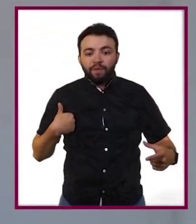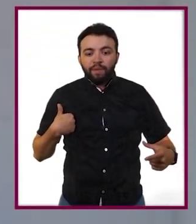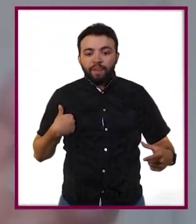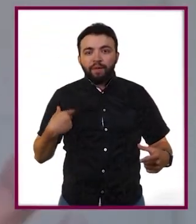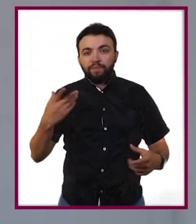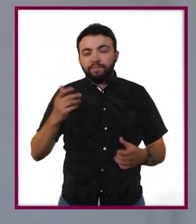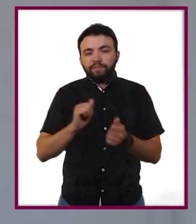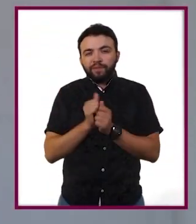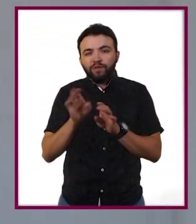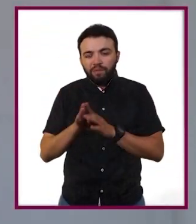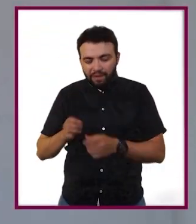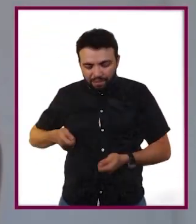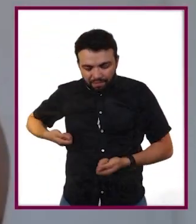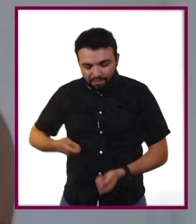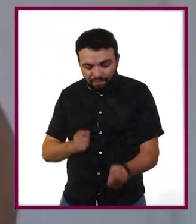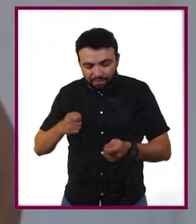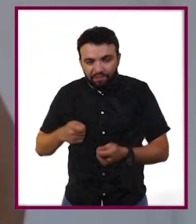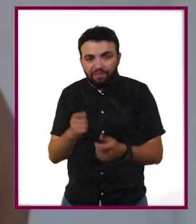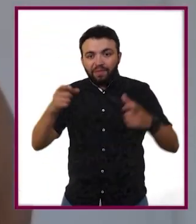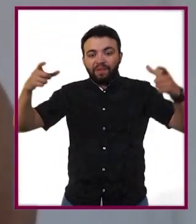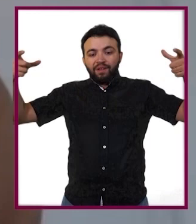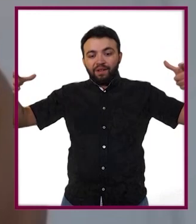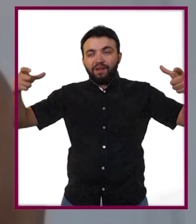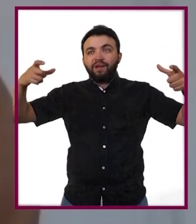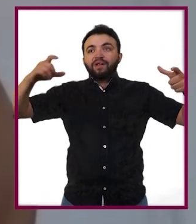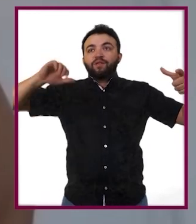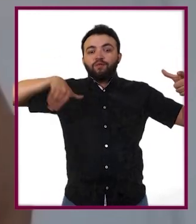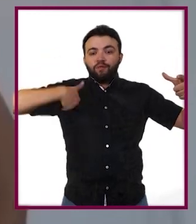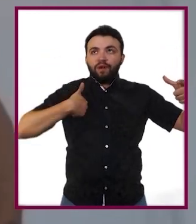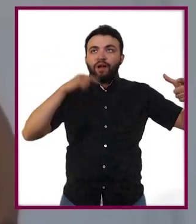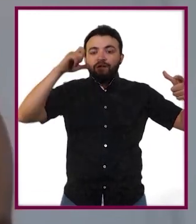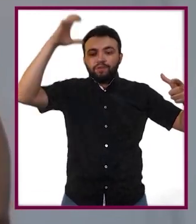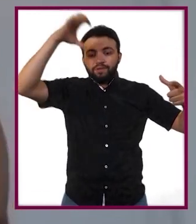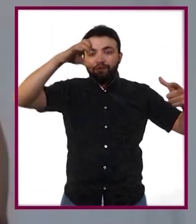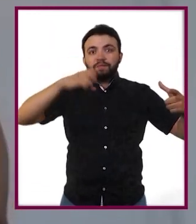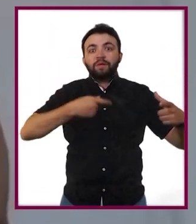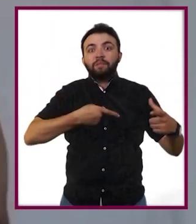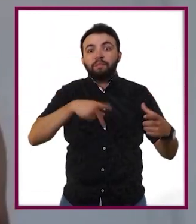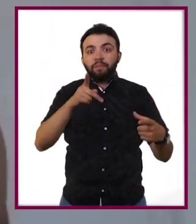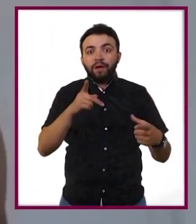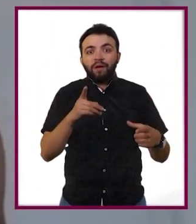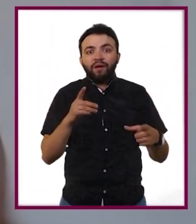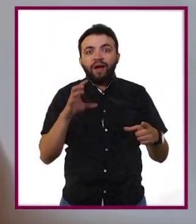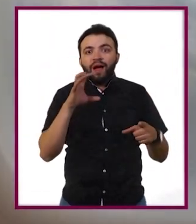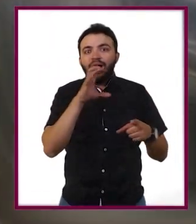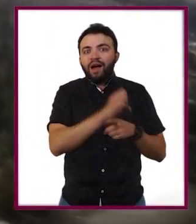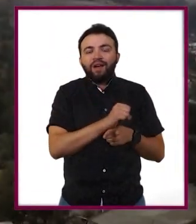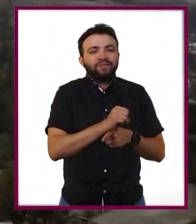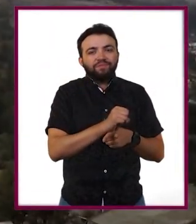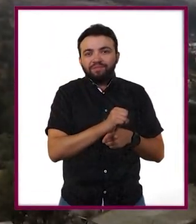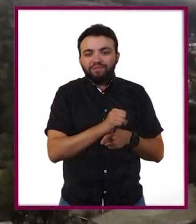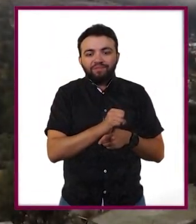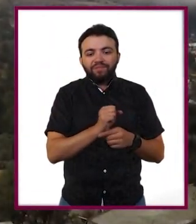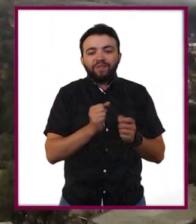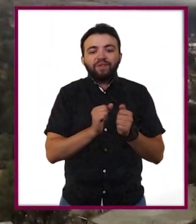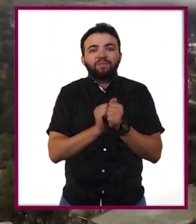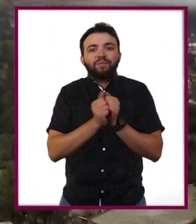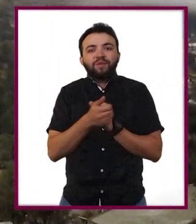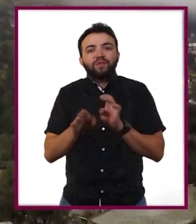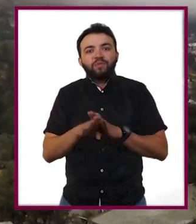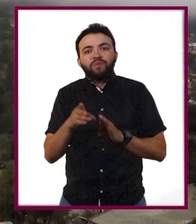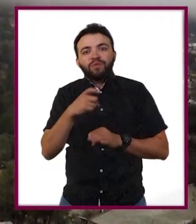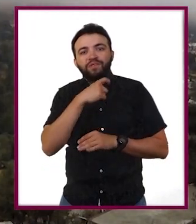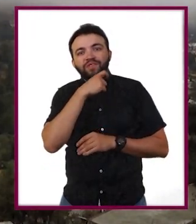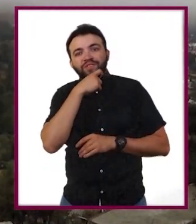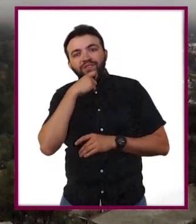hacen estos depósitos donde recogen el agua de lluvia. Pero claro, eso no es suficiente para el año entero. El pozo se va secando,